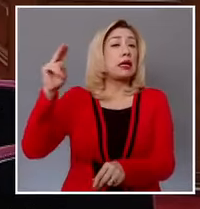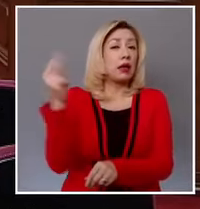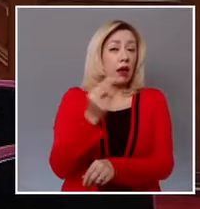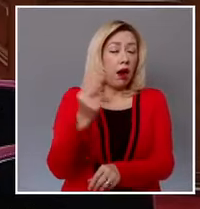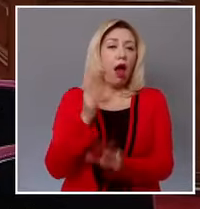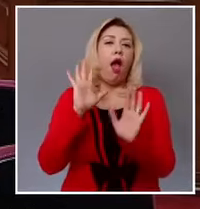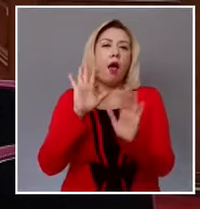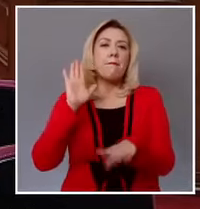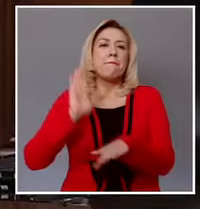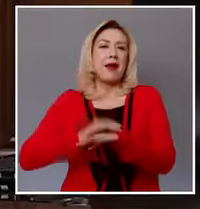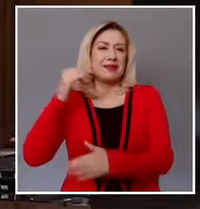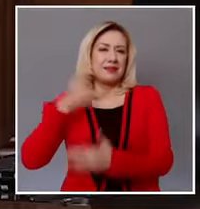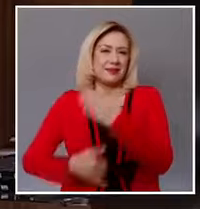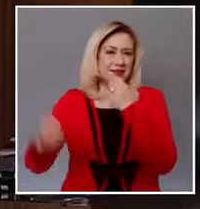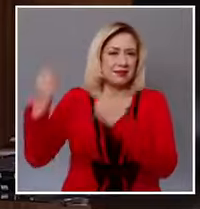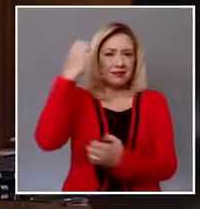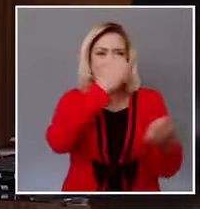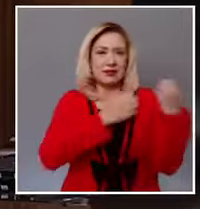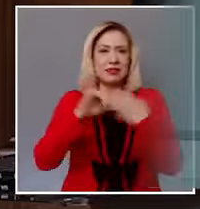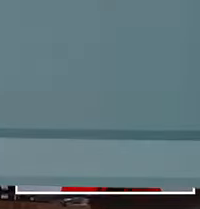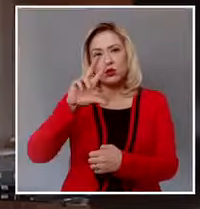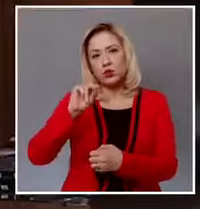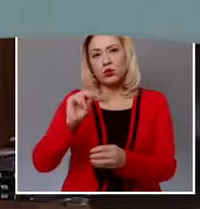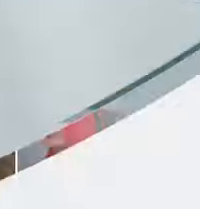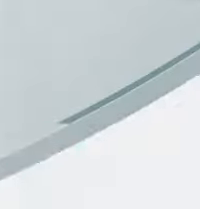la Federación, Mario López Peña.